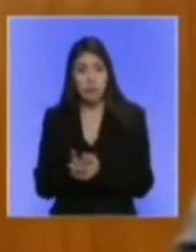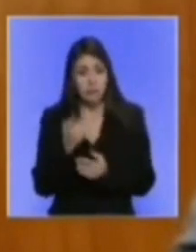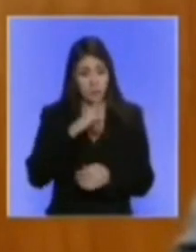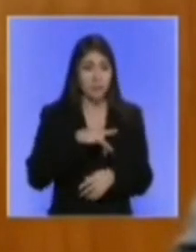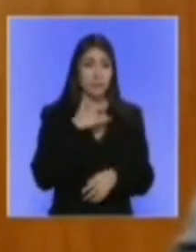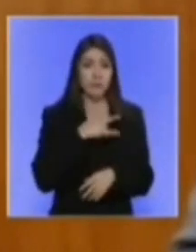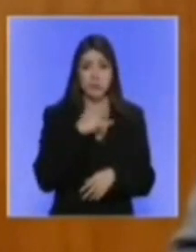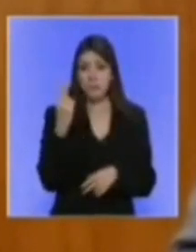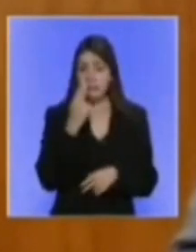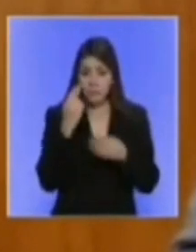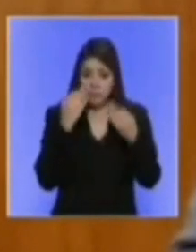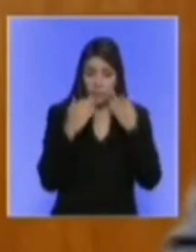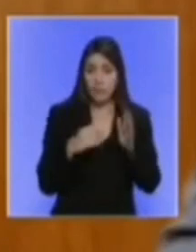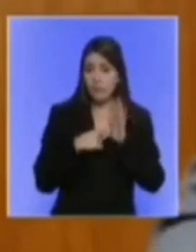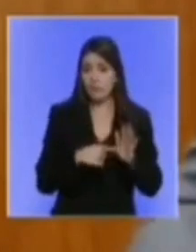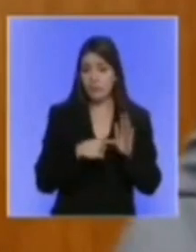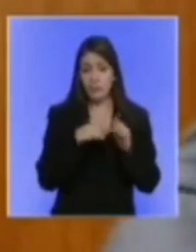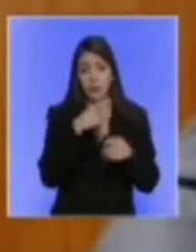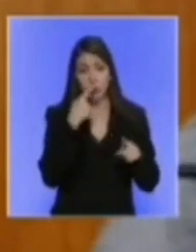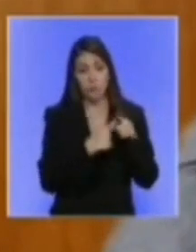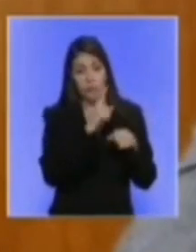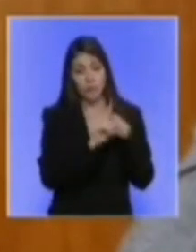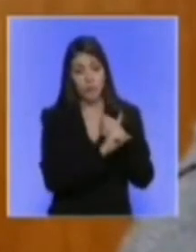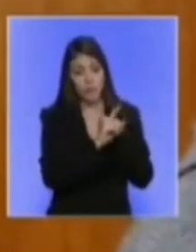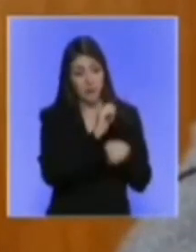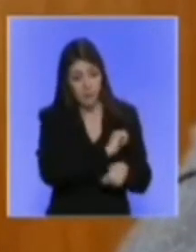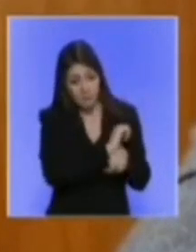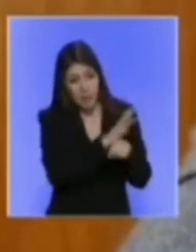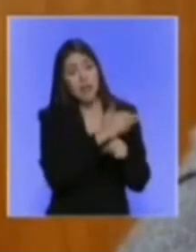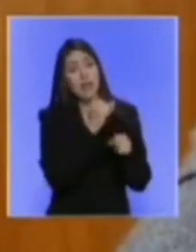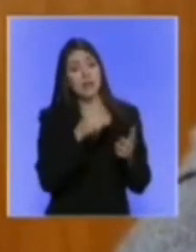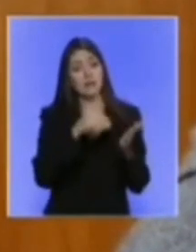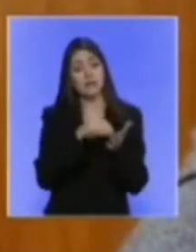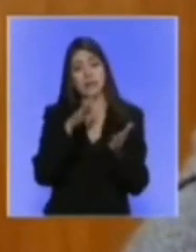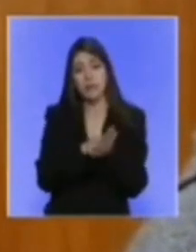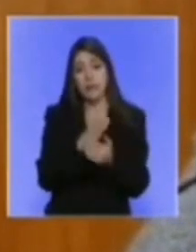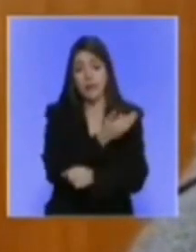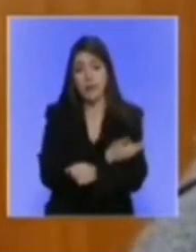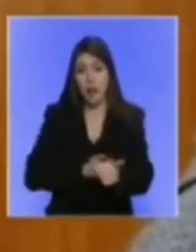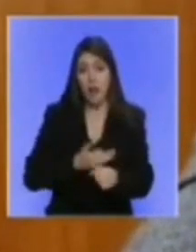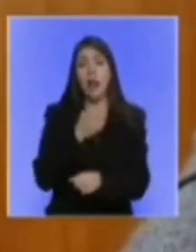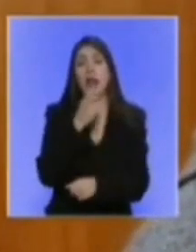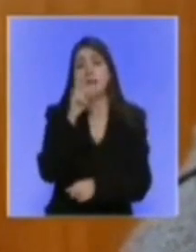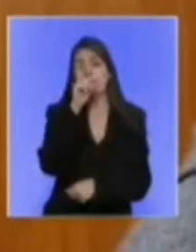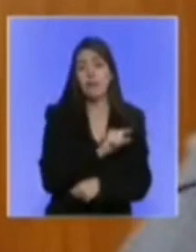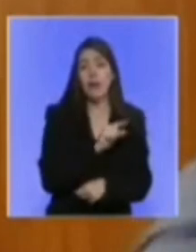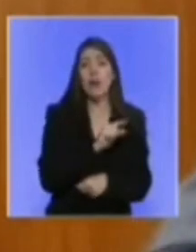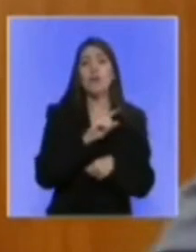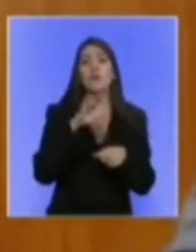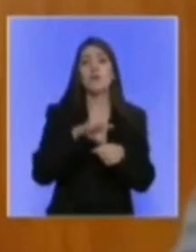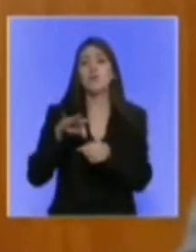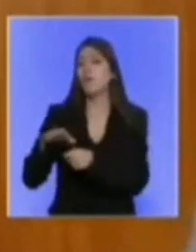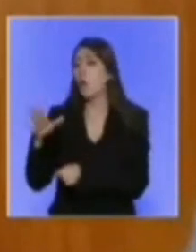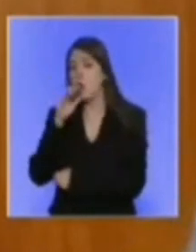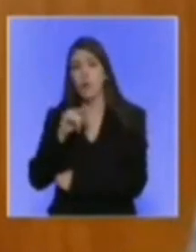de mostrar que la pandemia y el registro tardío afectaron la votación de tal manera que